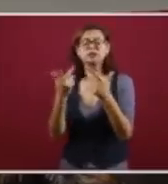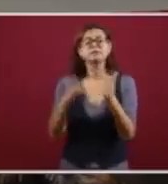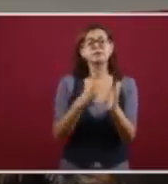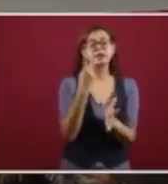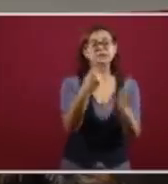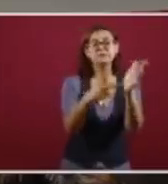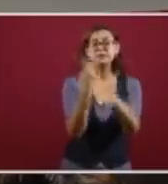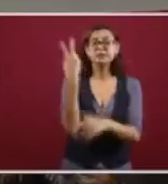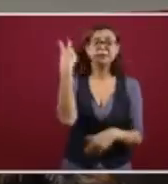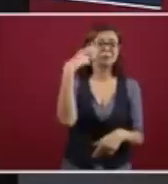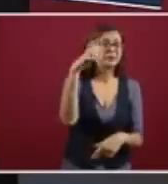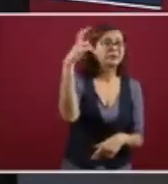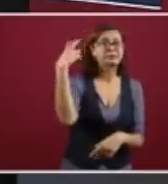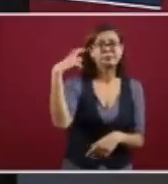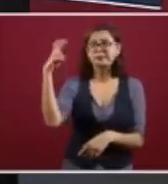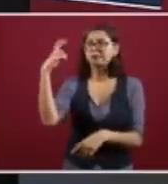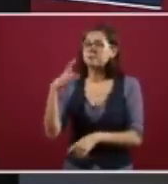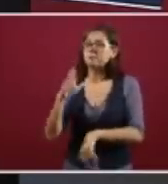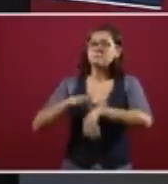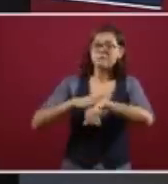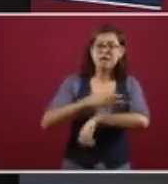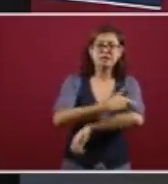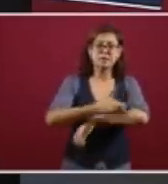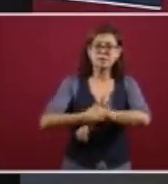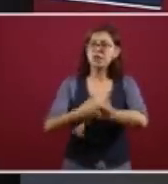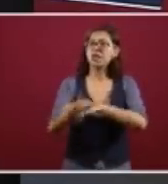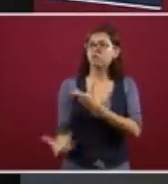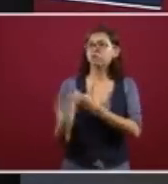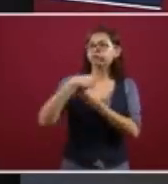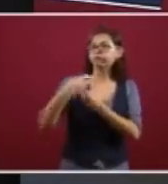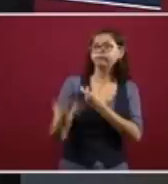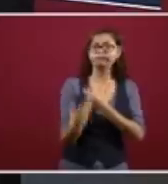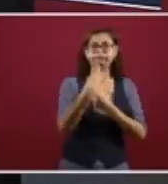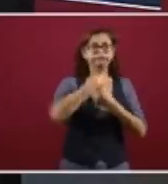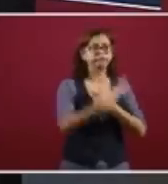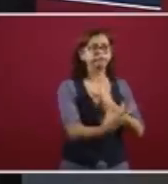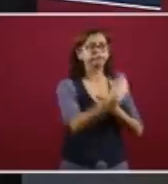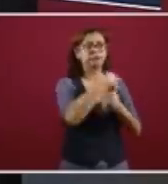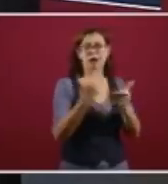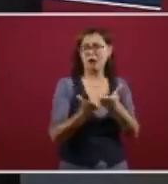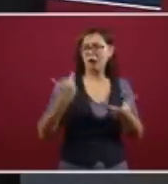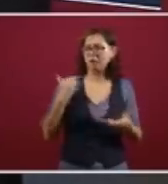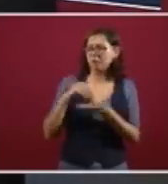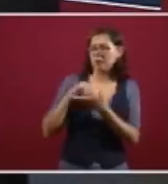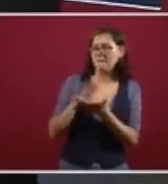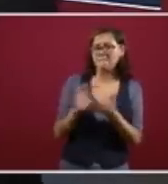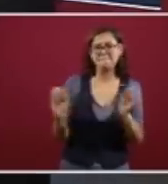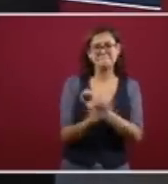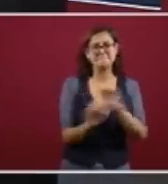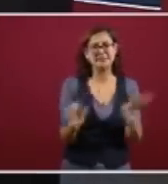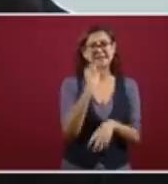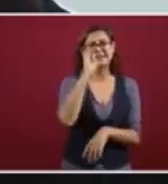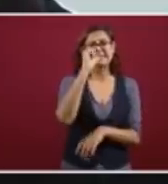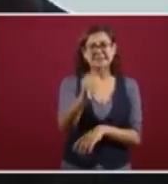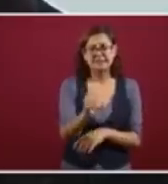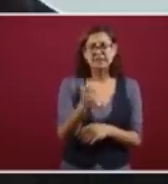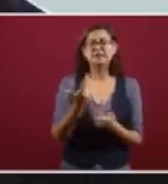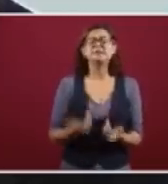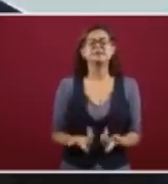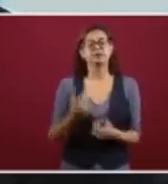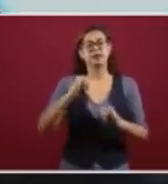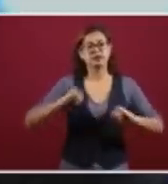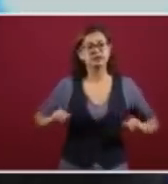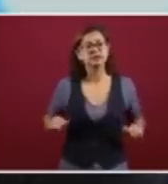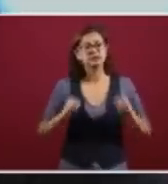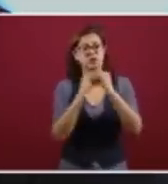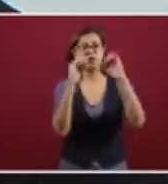que hemos hecho, se van sumando nuevas familias que no estaban censadas. De la suma de voluntades y el trabajo de las diferentes dependencias,